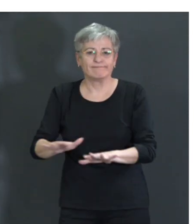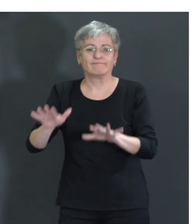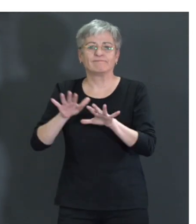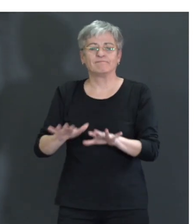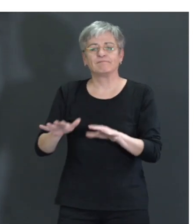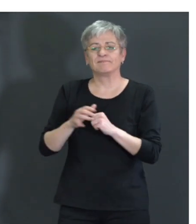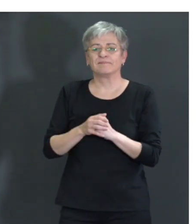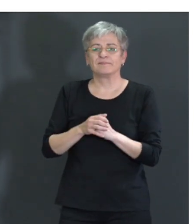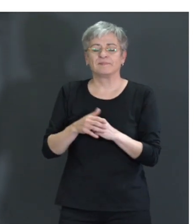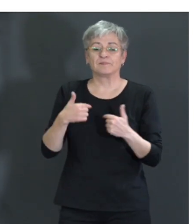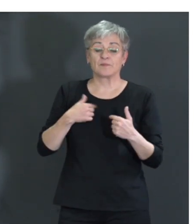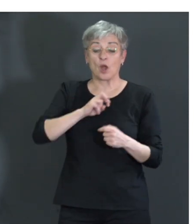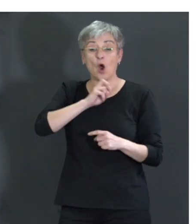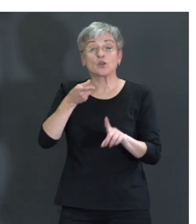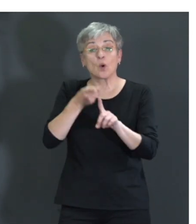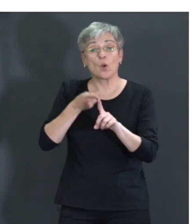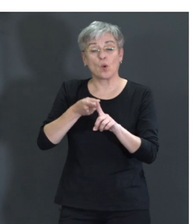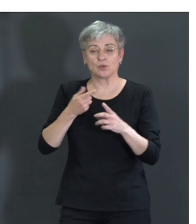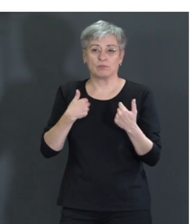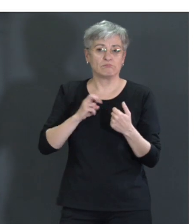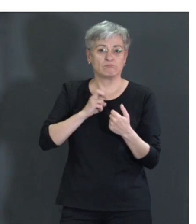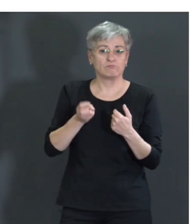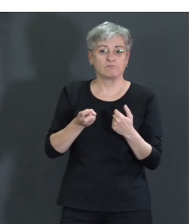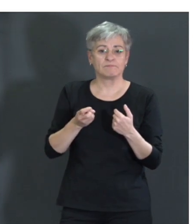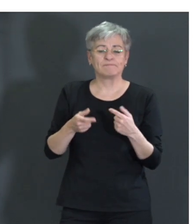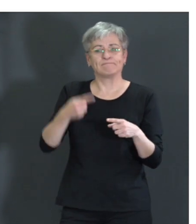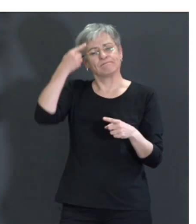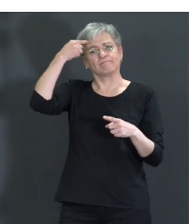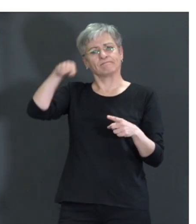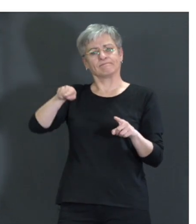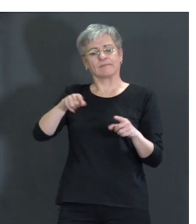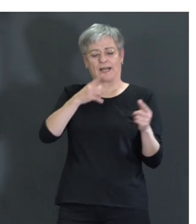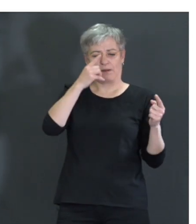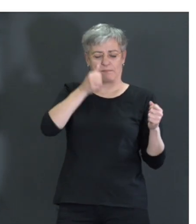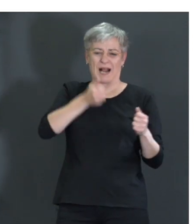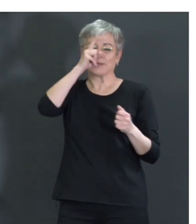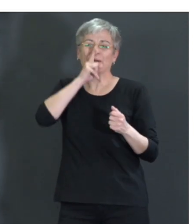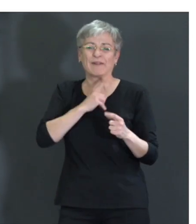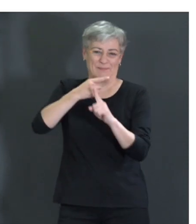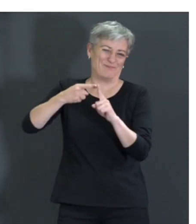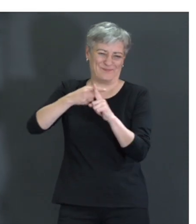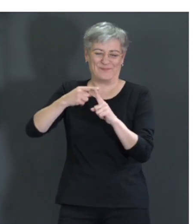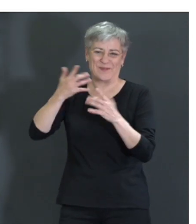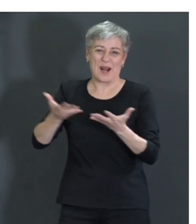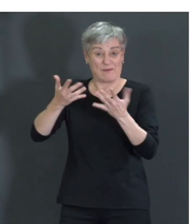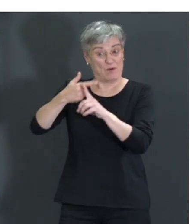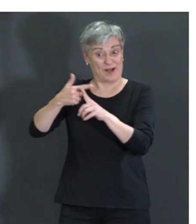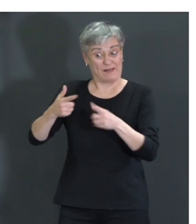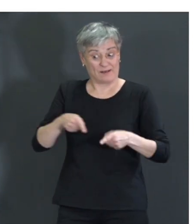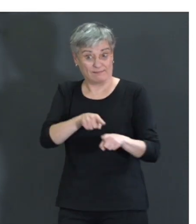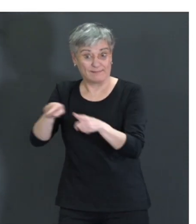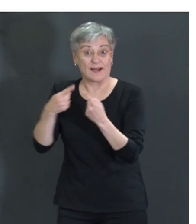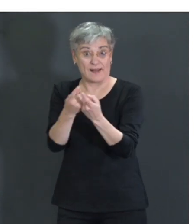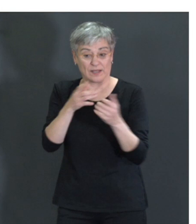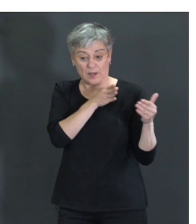Entonces, otro uso que también hemos visto es que, aparte de que esté enfocada en este perfil, en estas personas, en estas necesidades, también